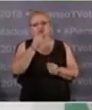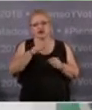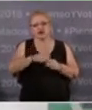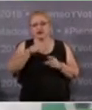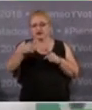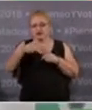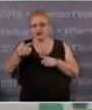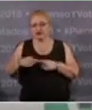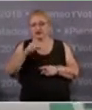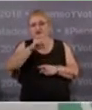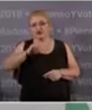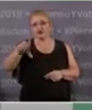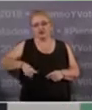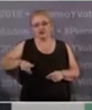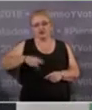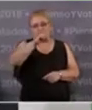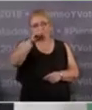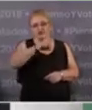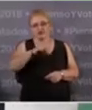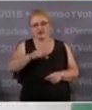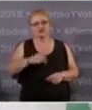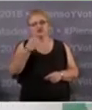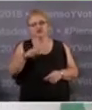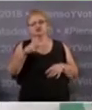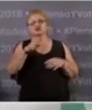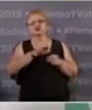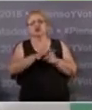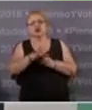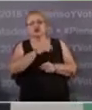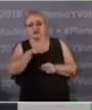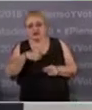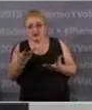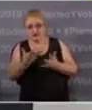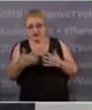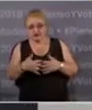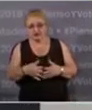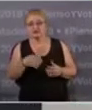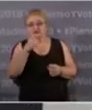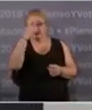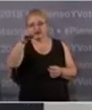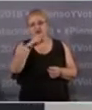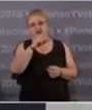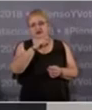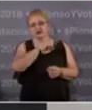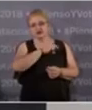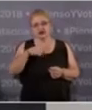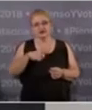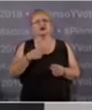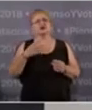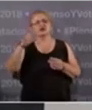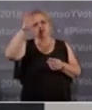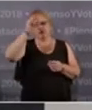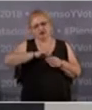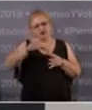de gobierno que estén adecuadas las funciones a lo que les corresponde y generando recursos suficientes que se puedan coordinar para